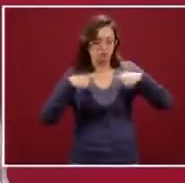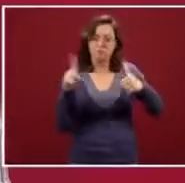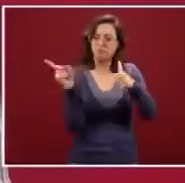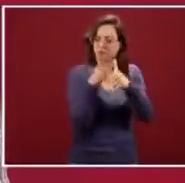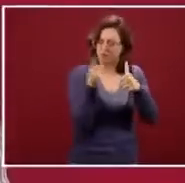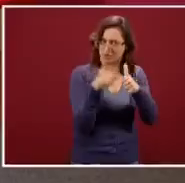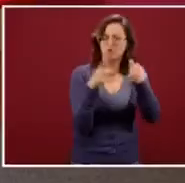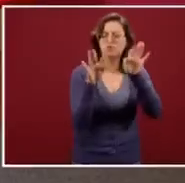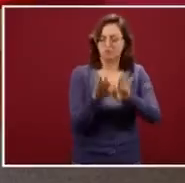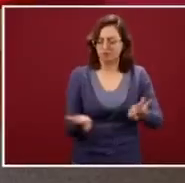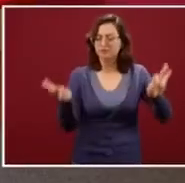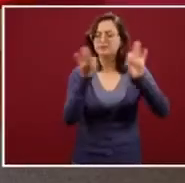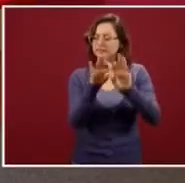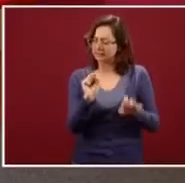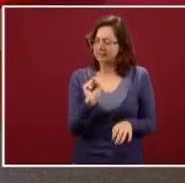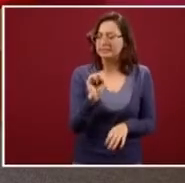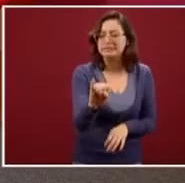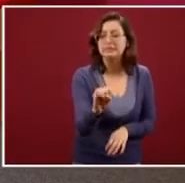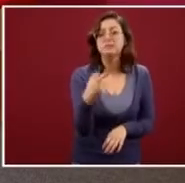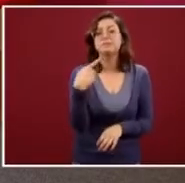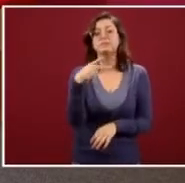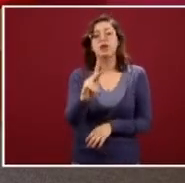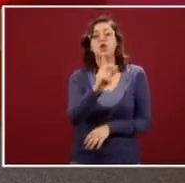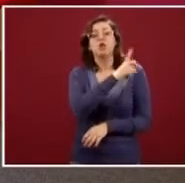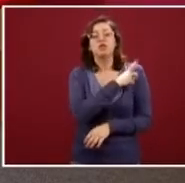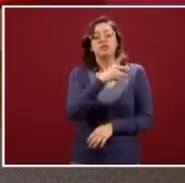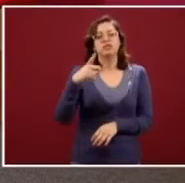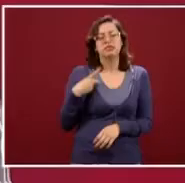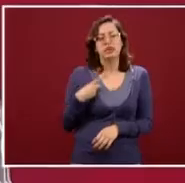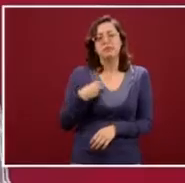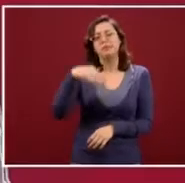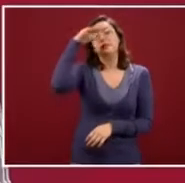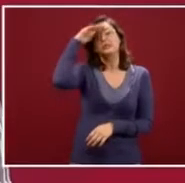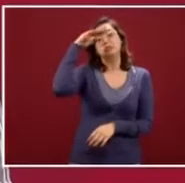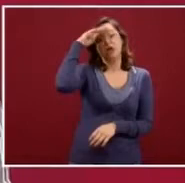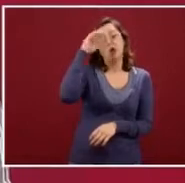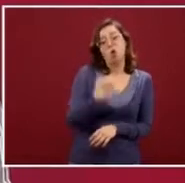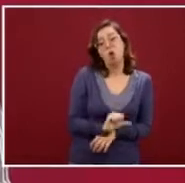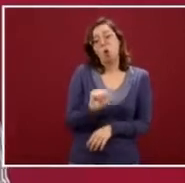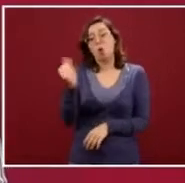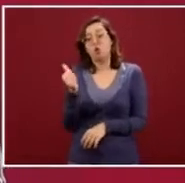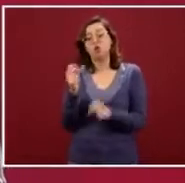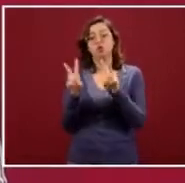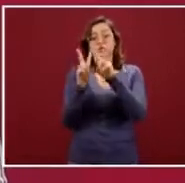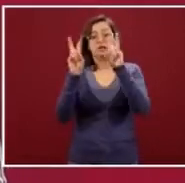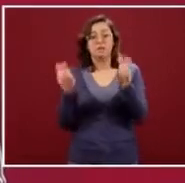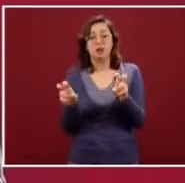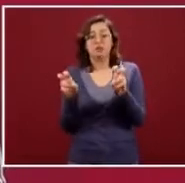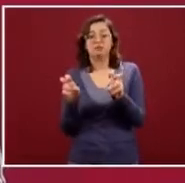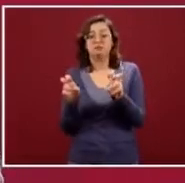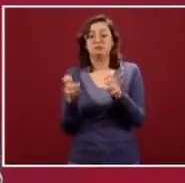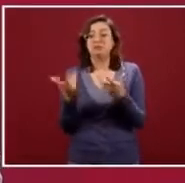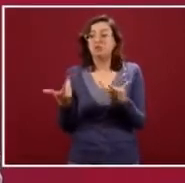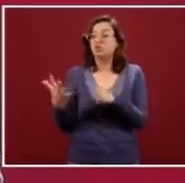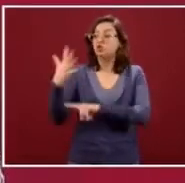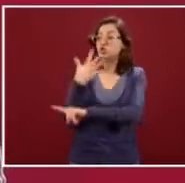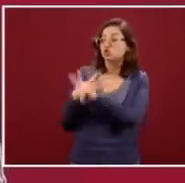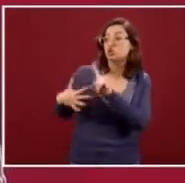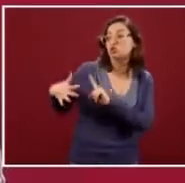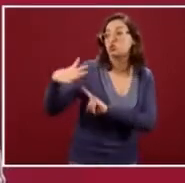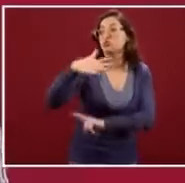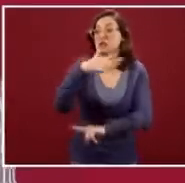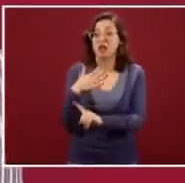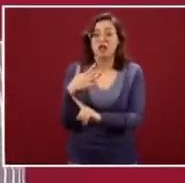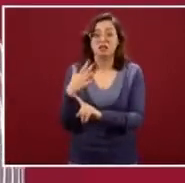es un elemento importante, no pierda de vista el otro aspecto, que es las importantes consecuencias sociales